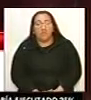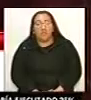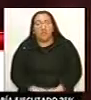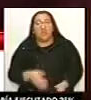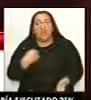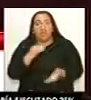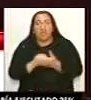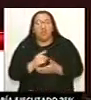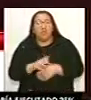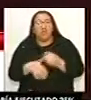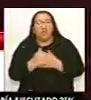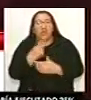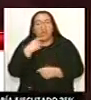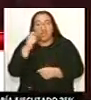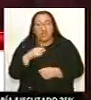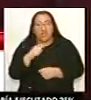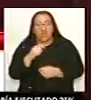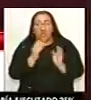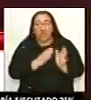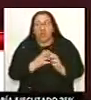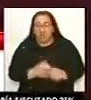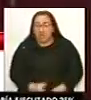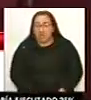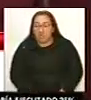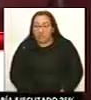ordenarlo, mensurarlo,